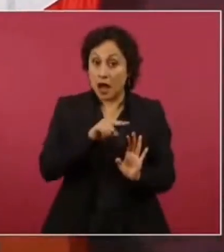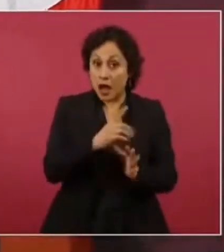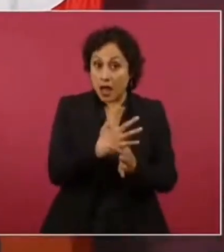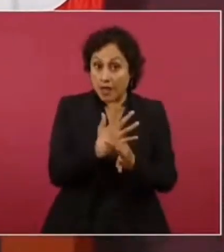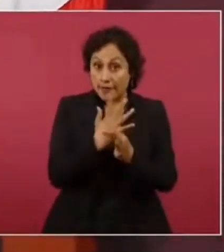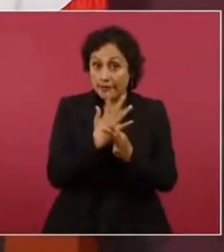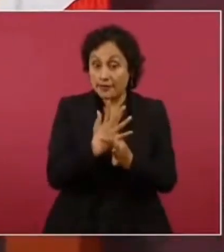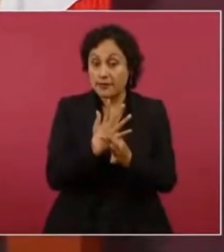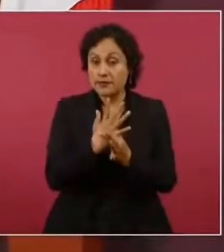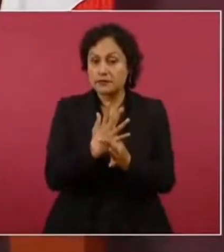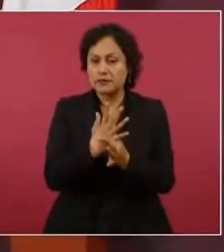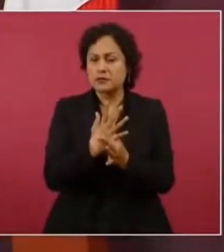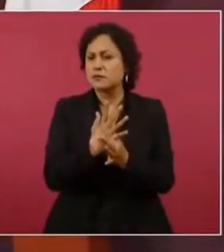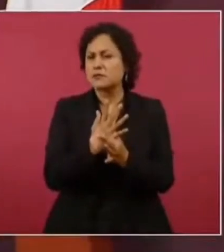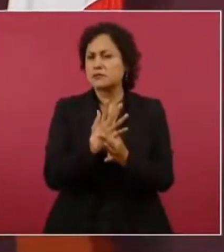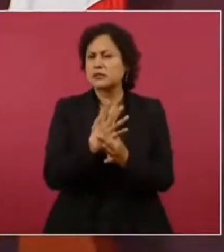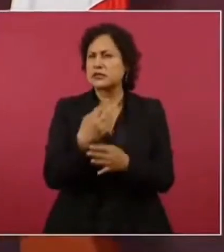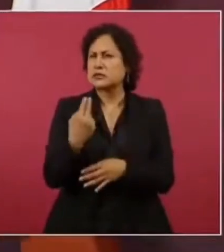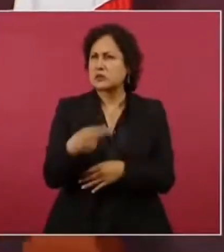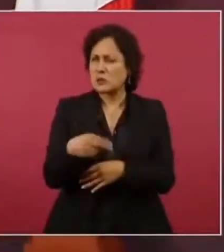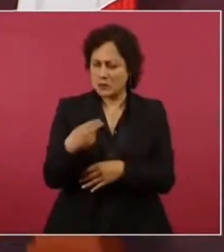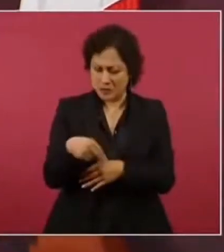Cómo se les llama